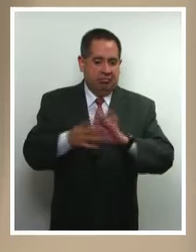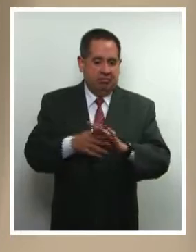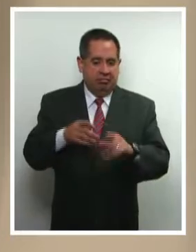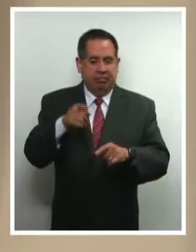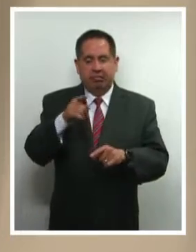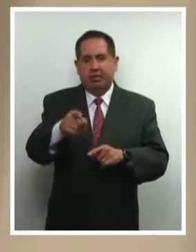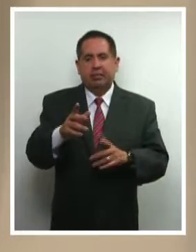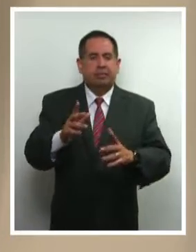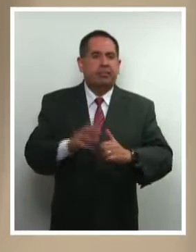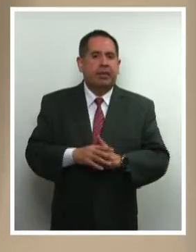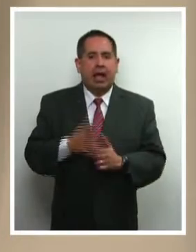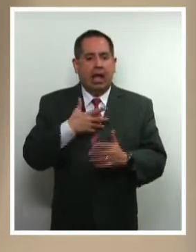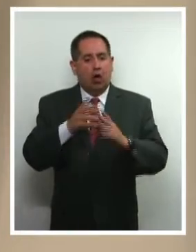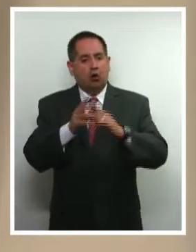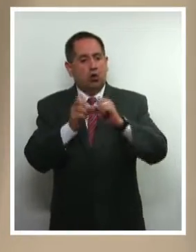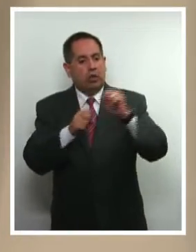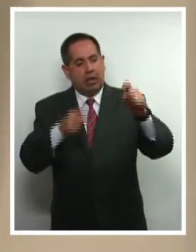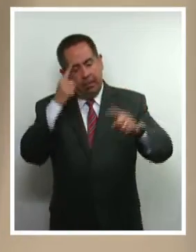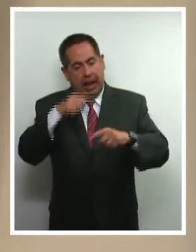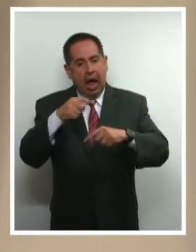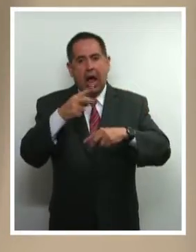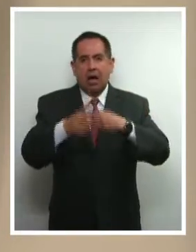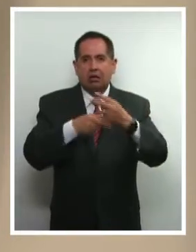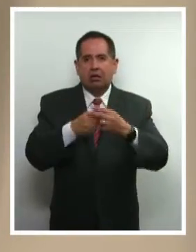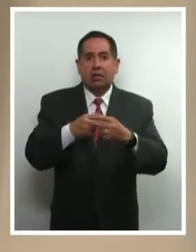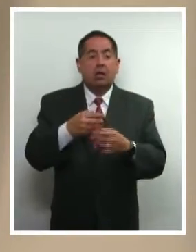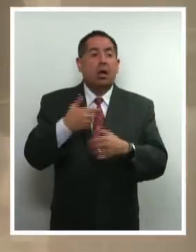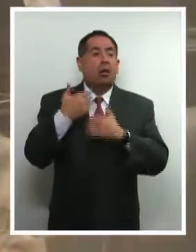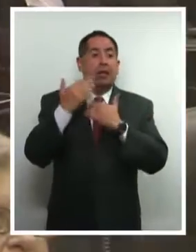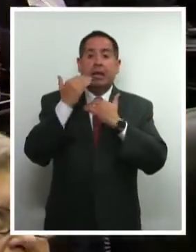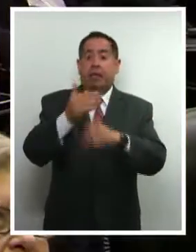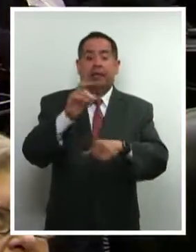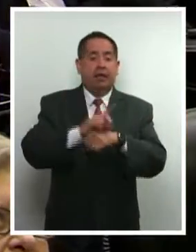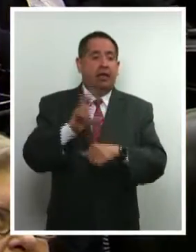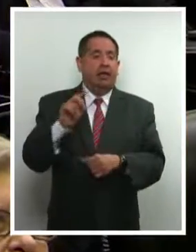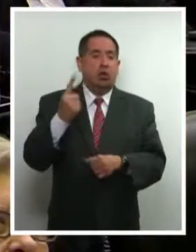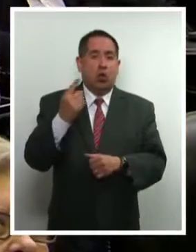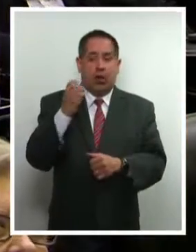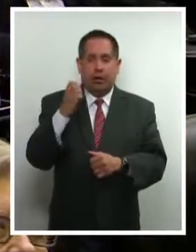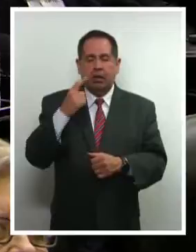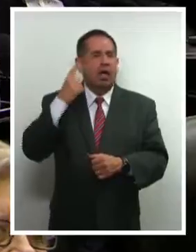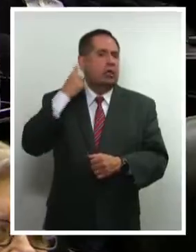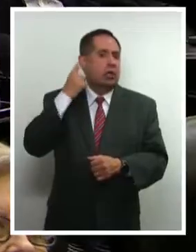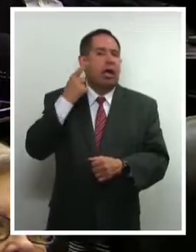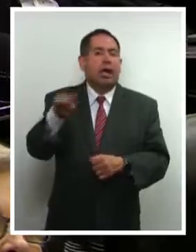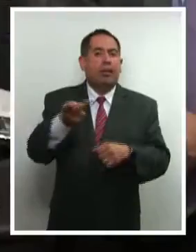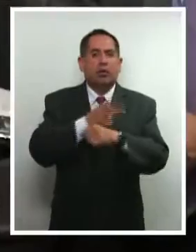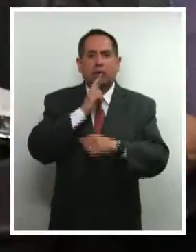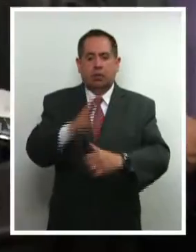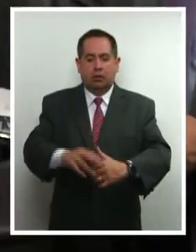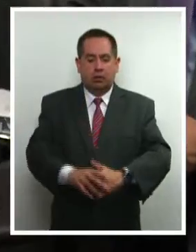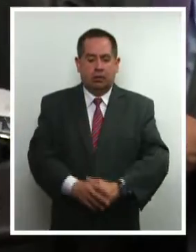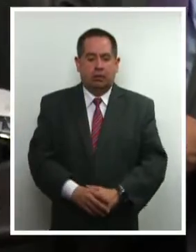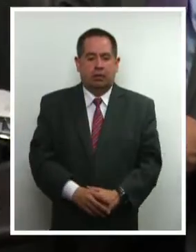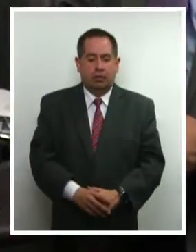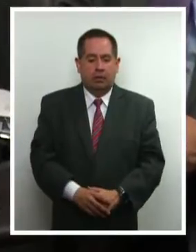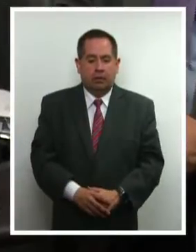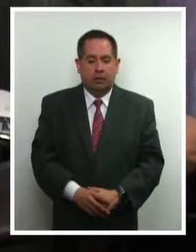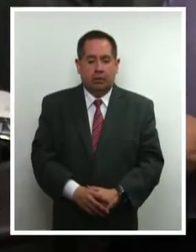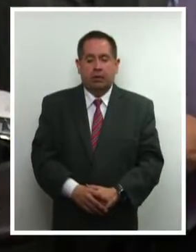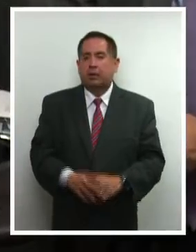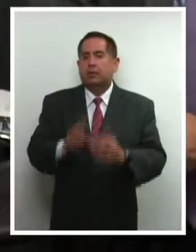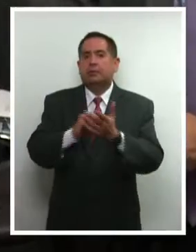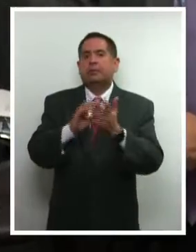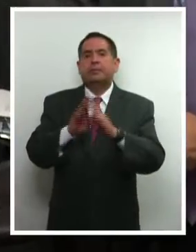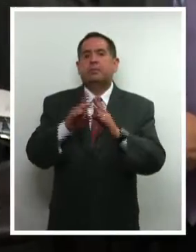Asamblea Constituyente tiene la facultad para realizarlo hasta el próximo 31 de enero. Escuchemos el resultado. Para que